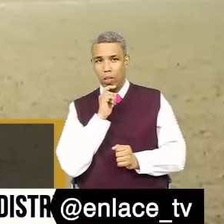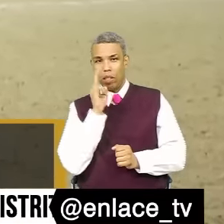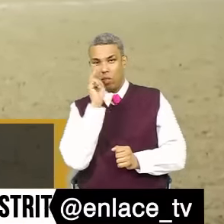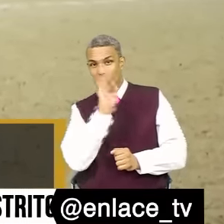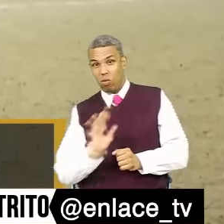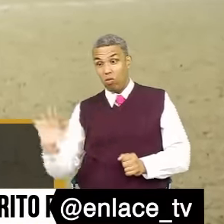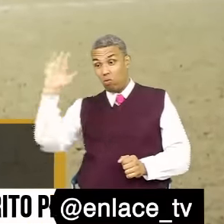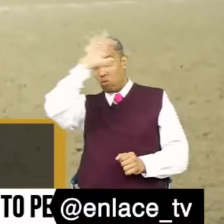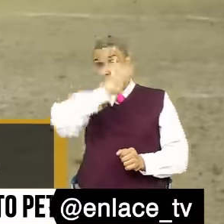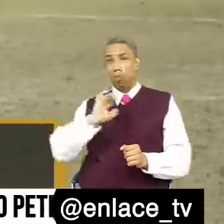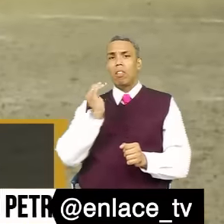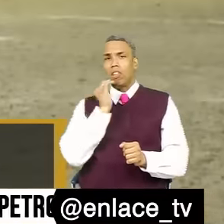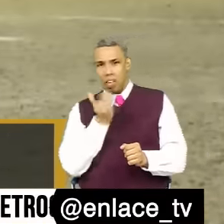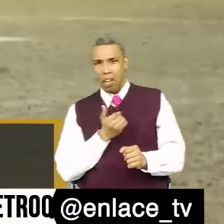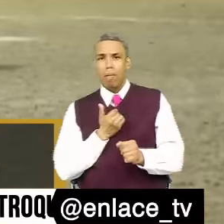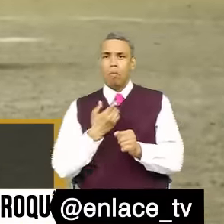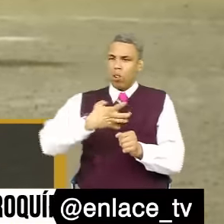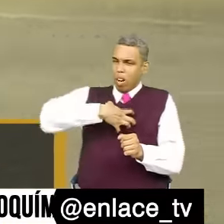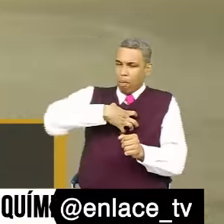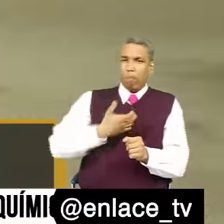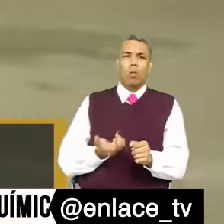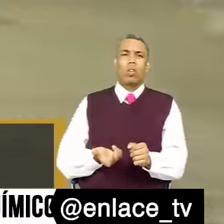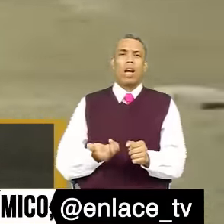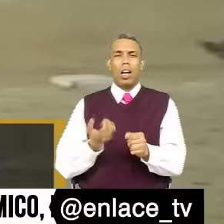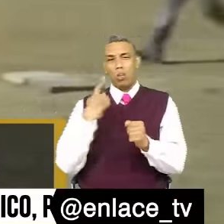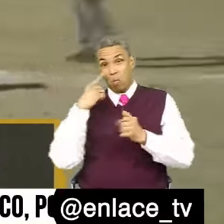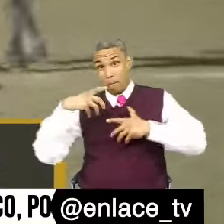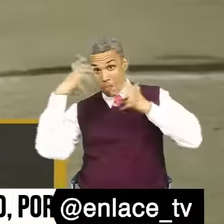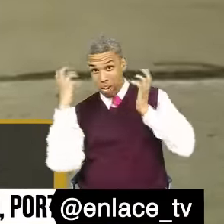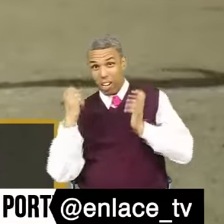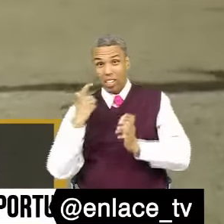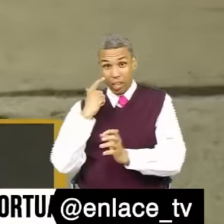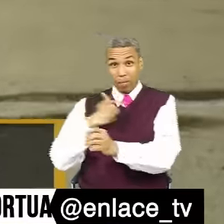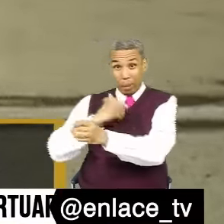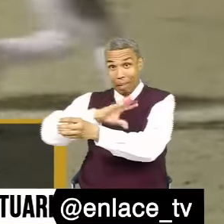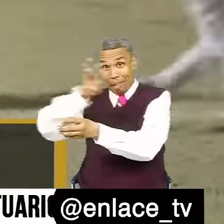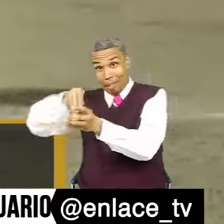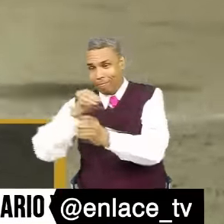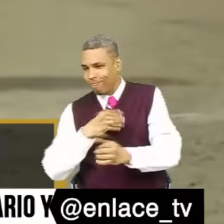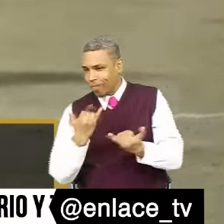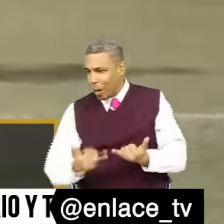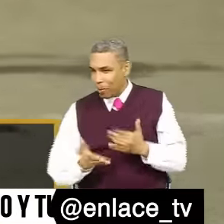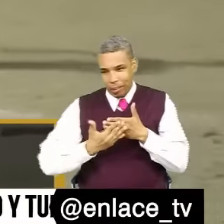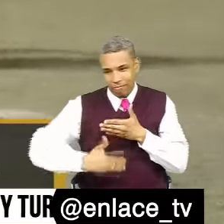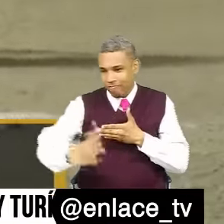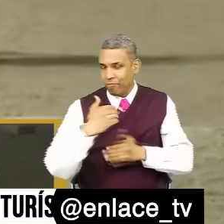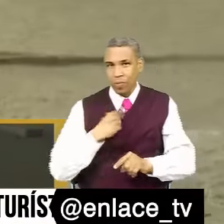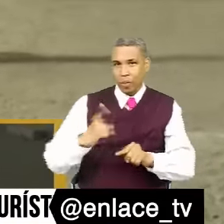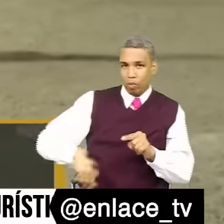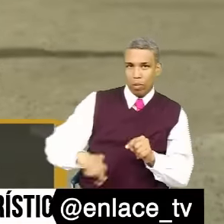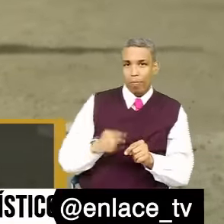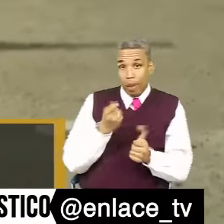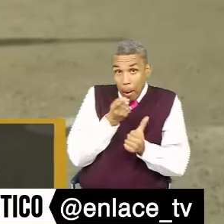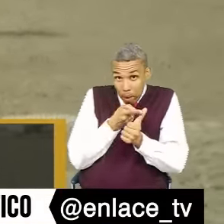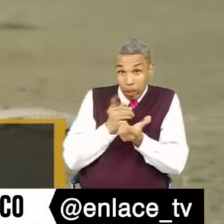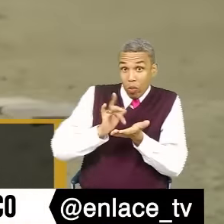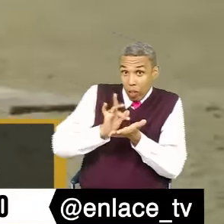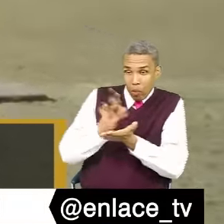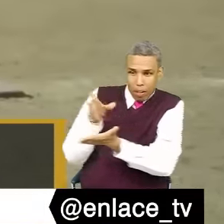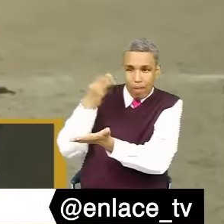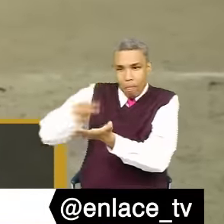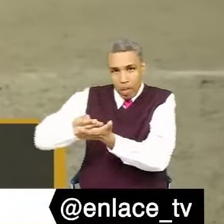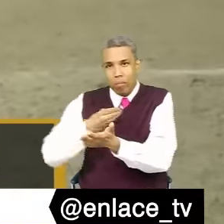y estos se ven afectados en su participación, ya que de conformidad con la ley estarán por fuera de las justas que se desarrollen en Colombia.